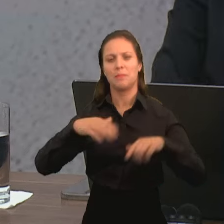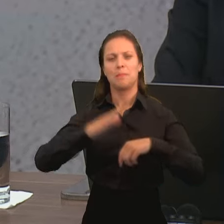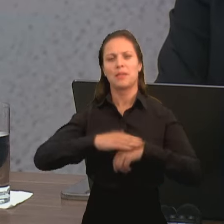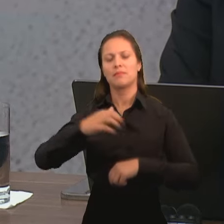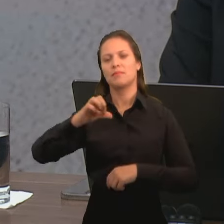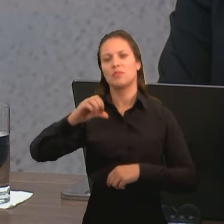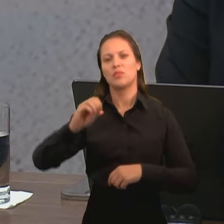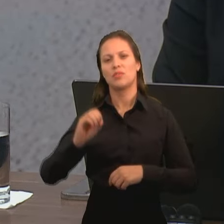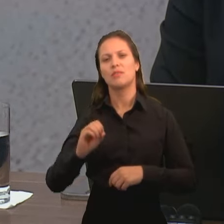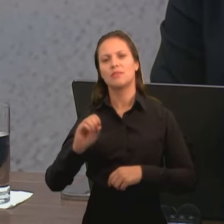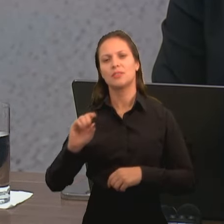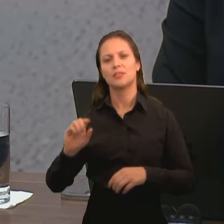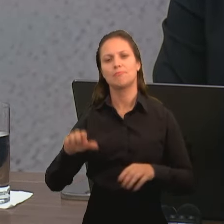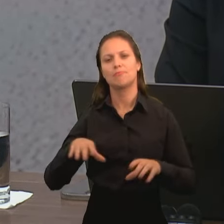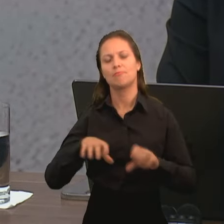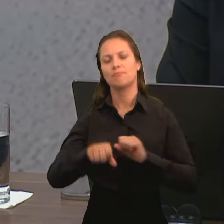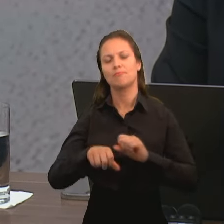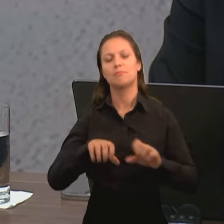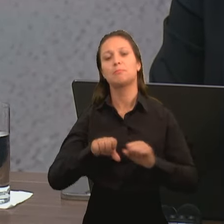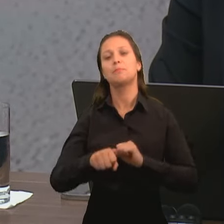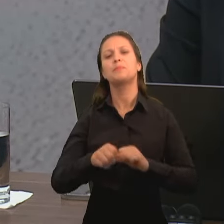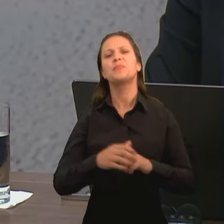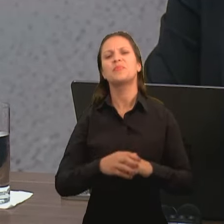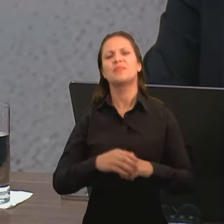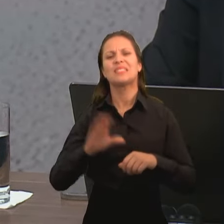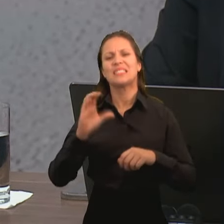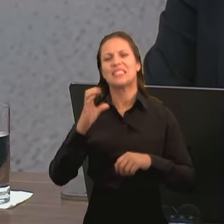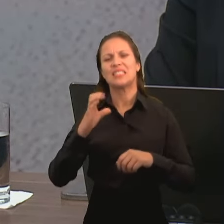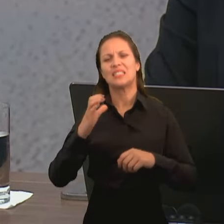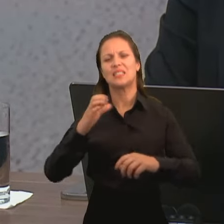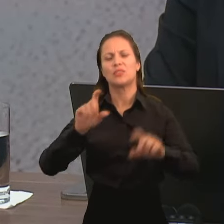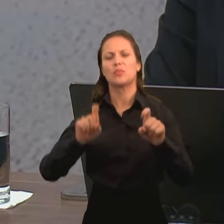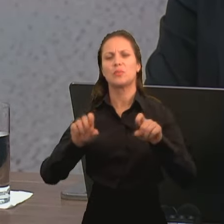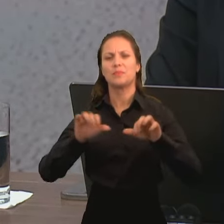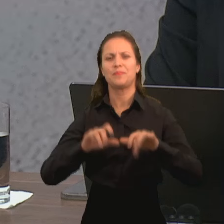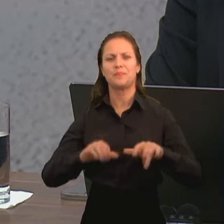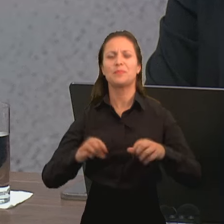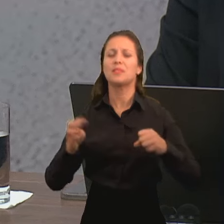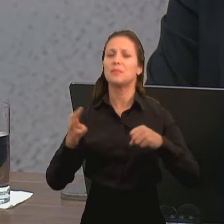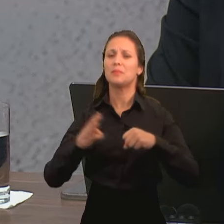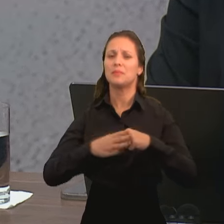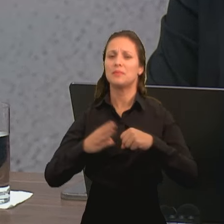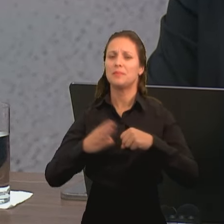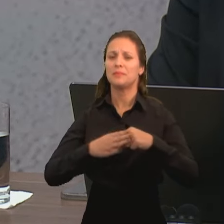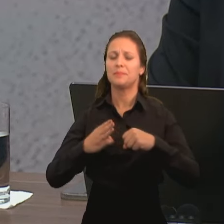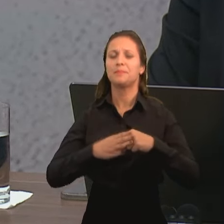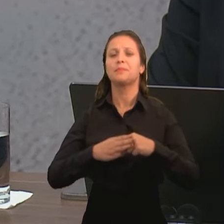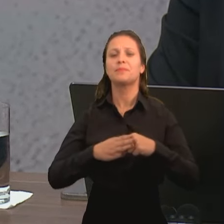científicos, de conferencias, periódicos, ciencia de la computación, matemática,